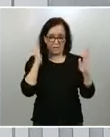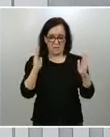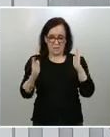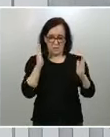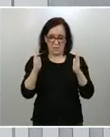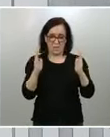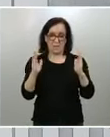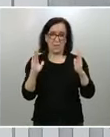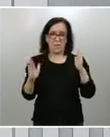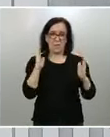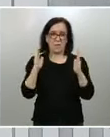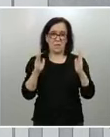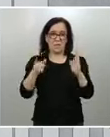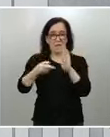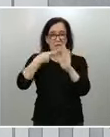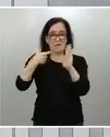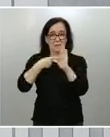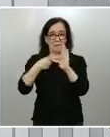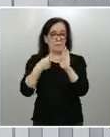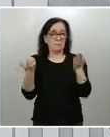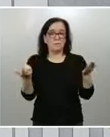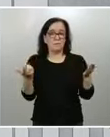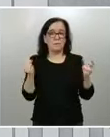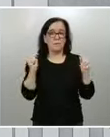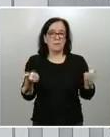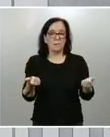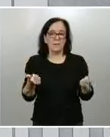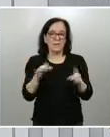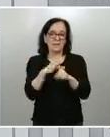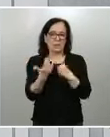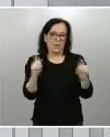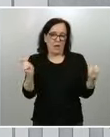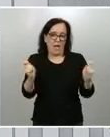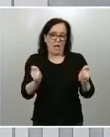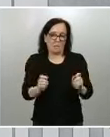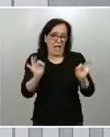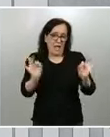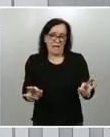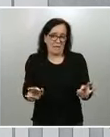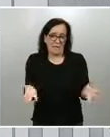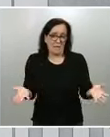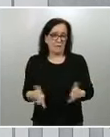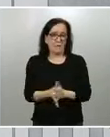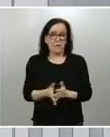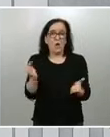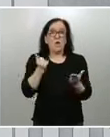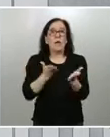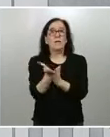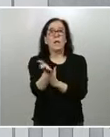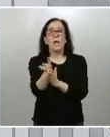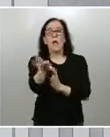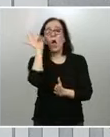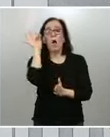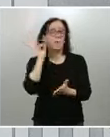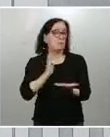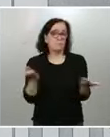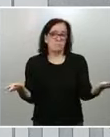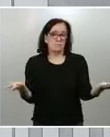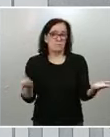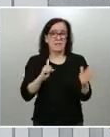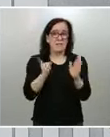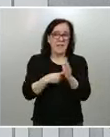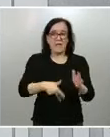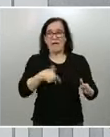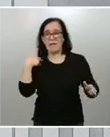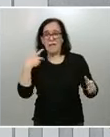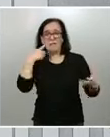escala que iniciamos sigue siendo el estado de alarma alternativa y el ley general de salud pública y en otras leyes se